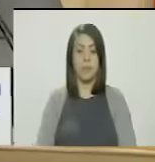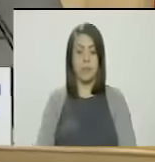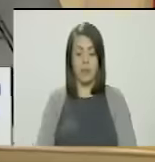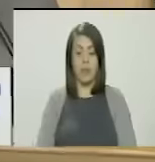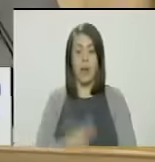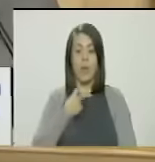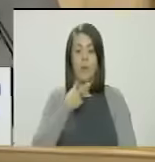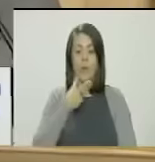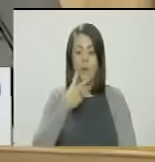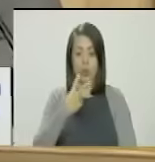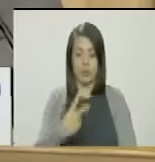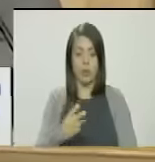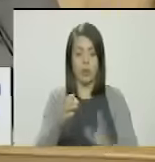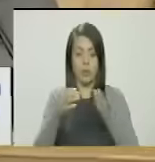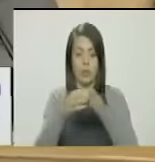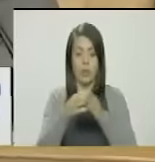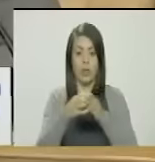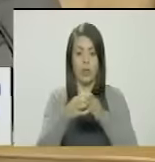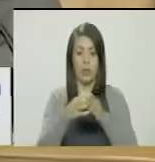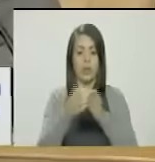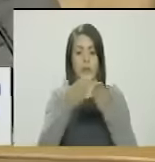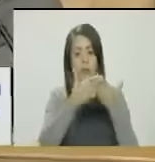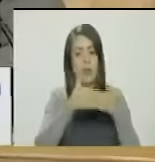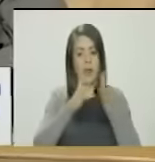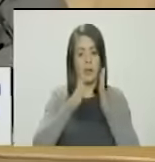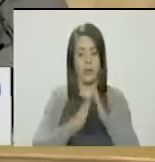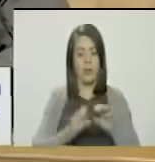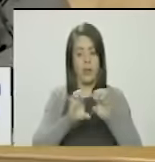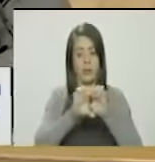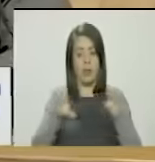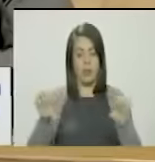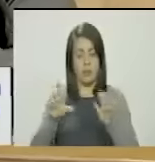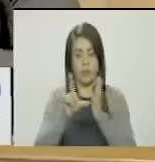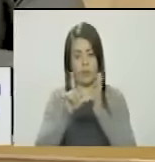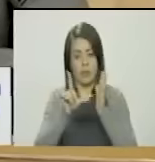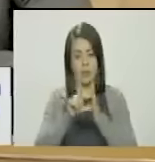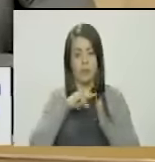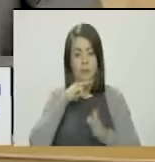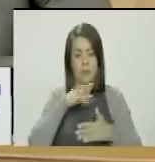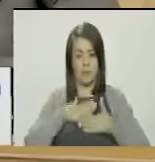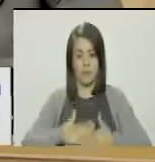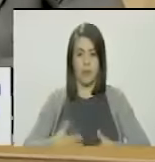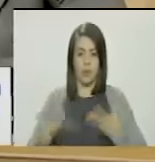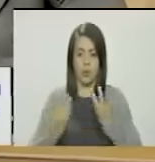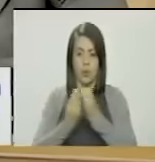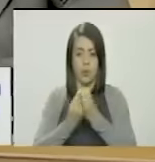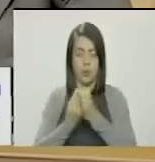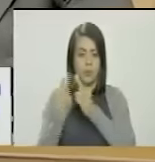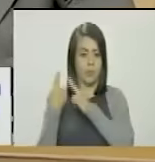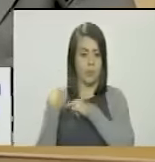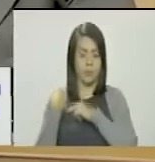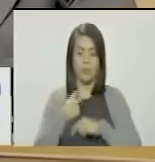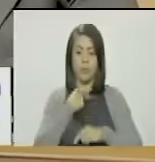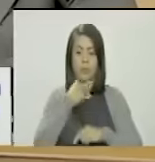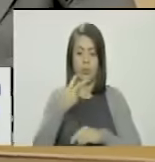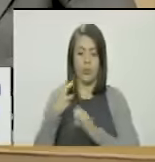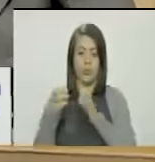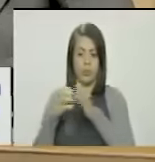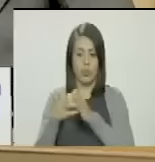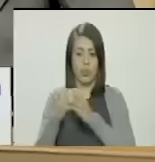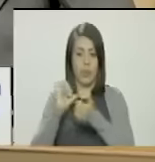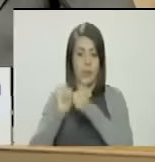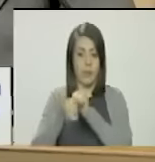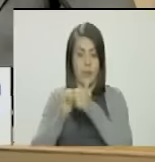Almeida, vocera por el sector de estudiantes de educación media, acompañada del vocero por el sector de